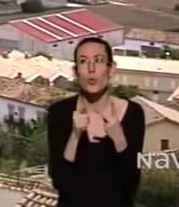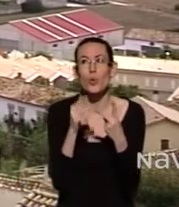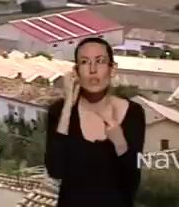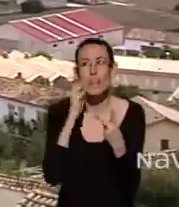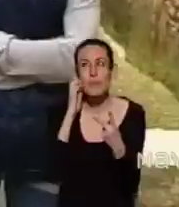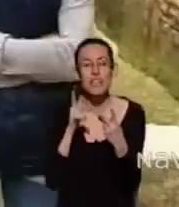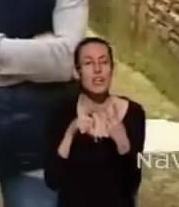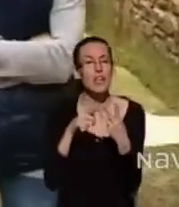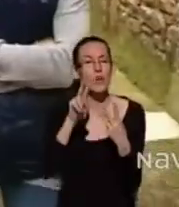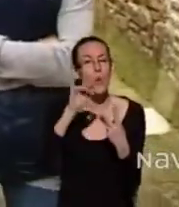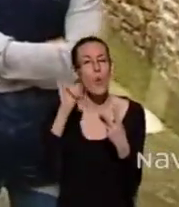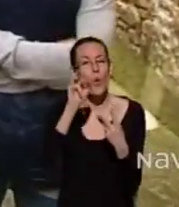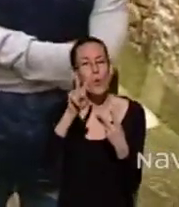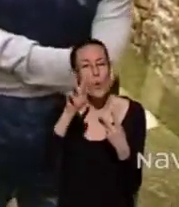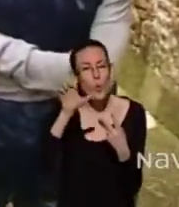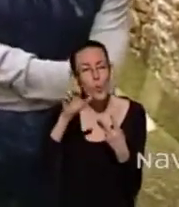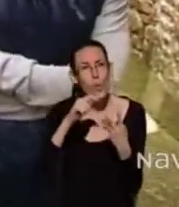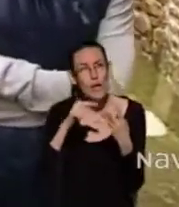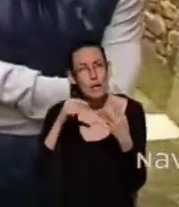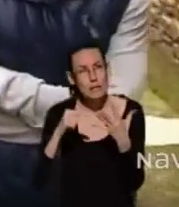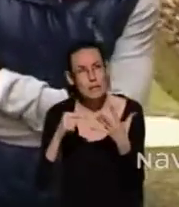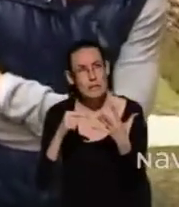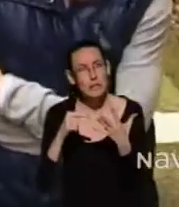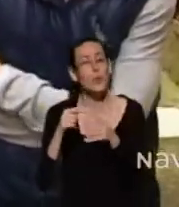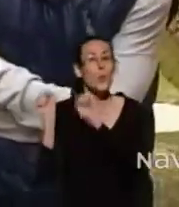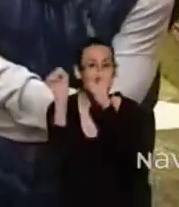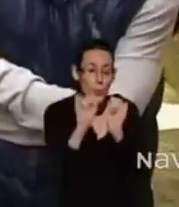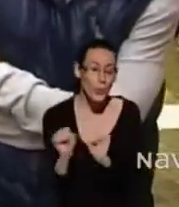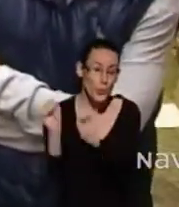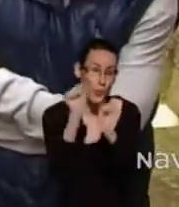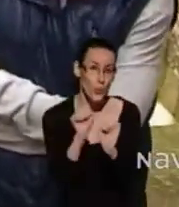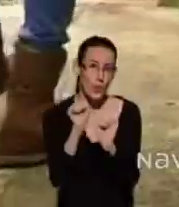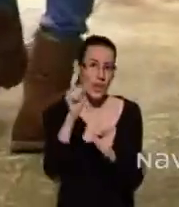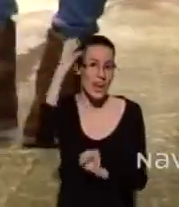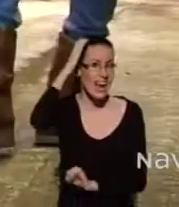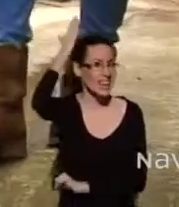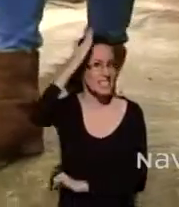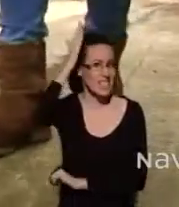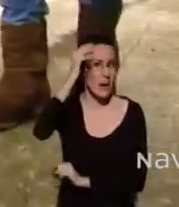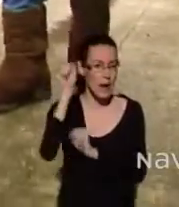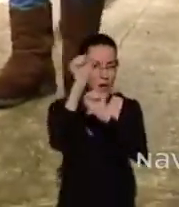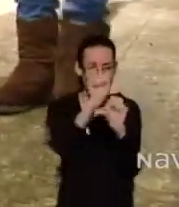de Uns y Ujue. Y los Aibar siguieron a sus reyes defendiéndolos por todos los sitios. En